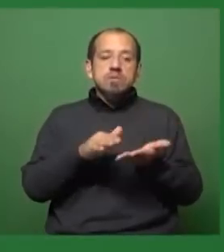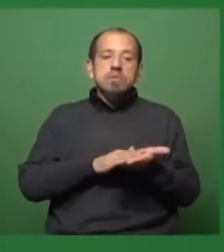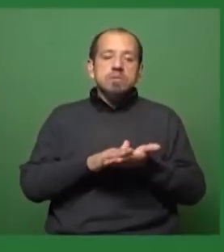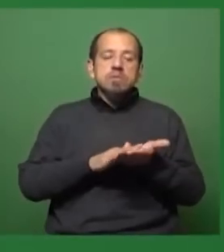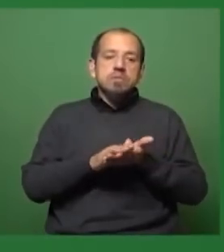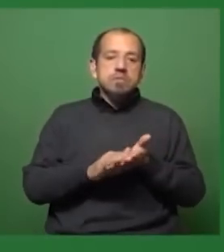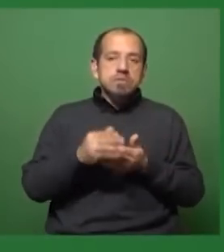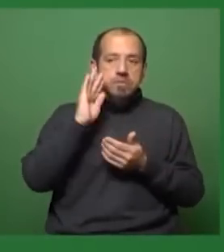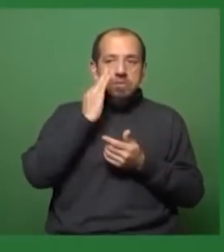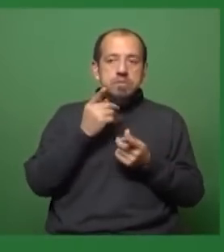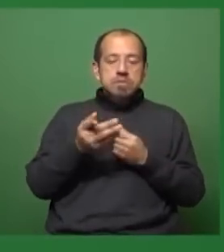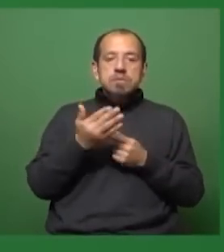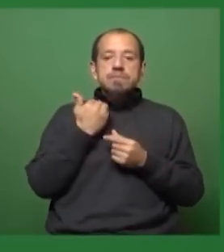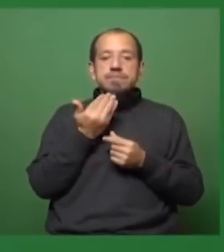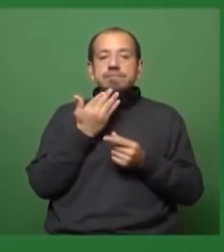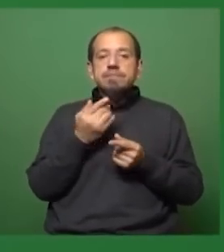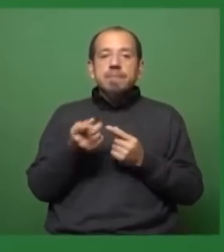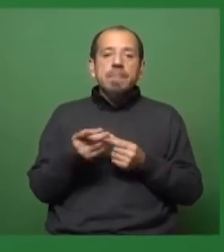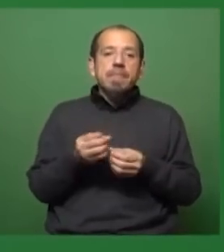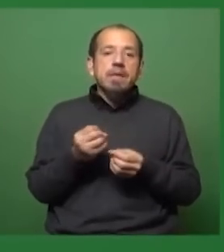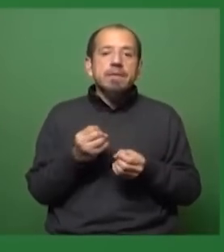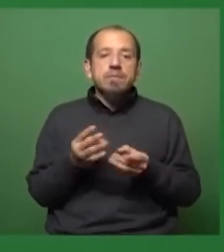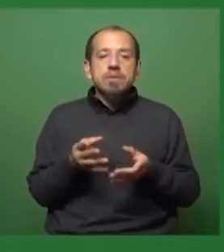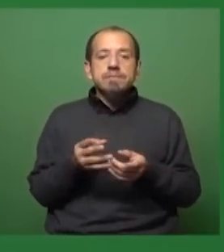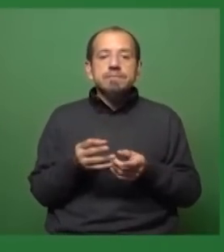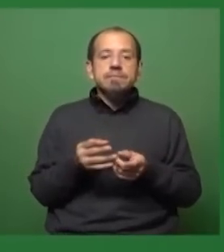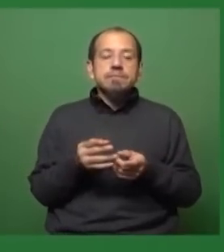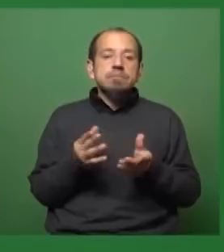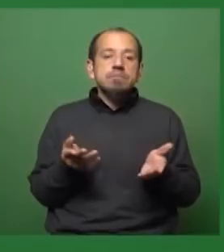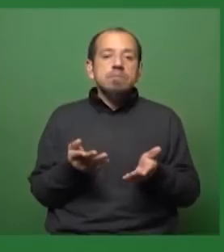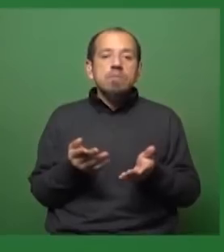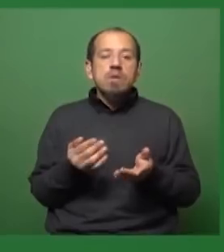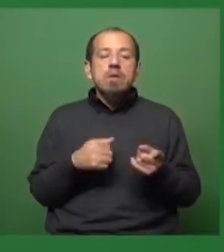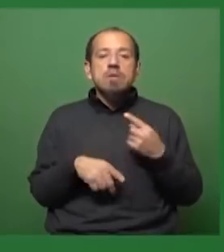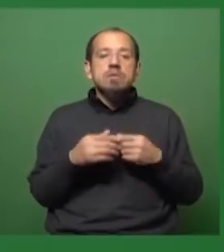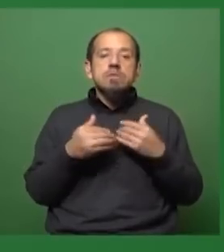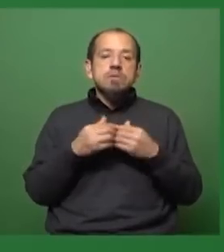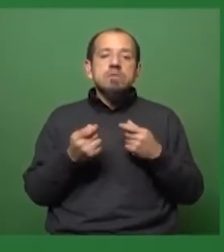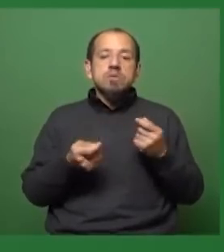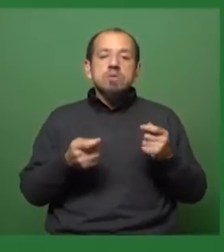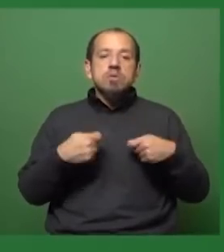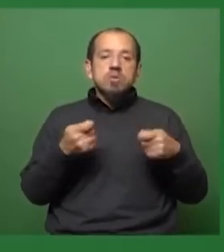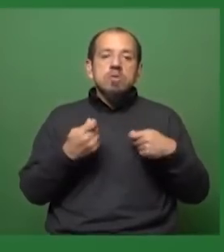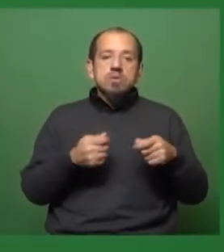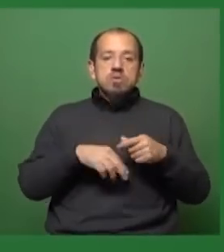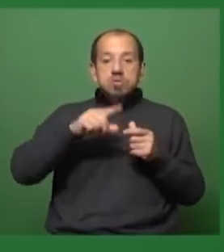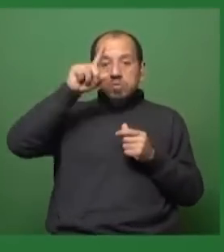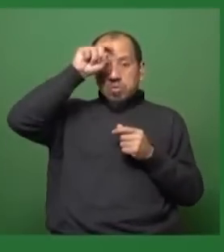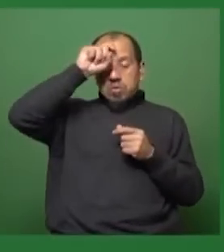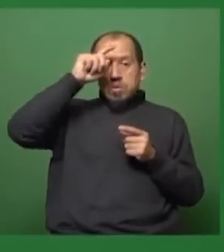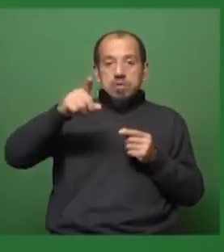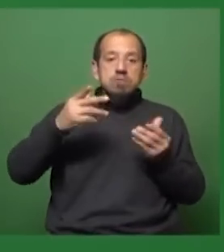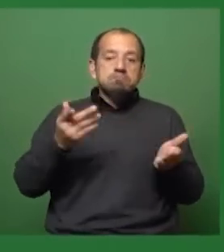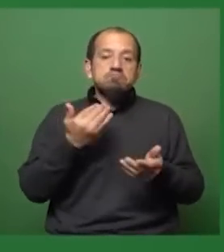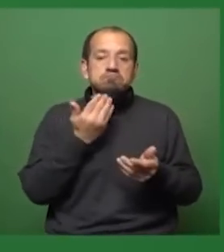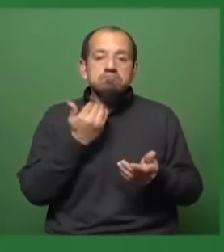conocemos los resultados del estudio Tampoco porque Aparentemente son reservados empezamos una negociación con con Turquía tampoco sabemos